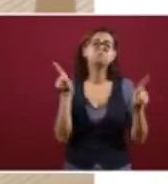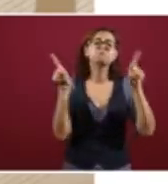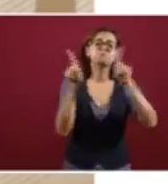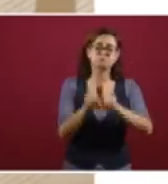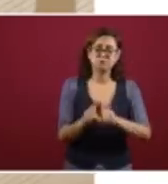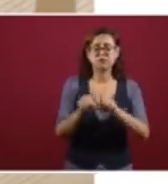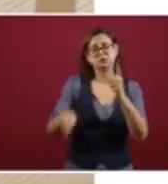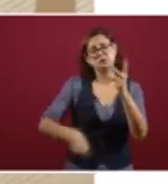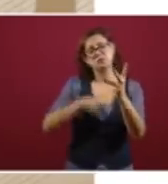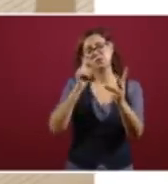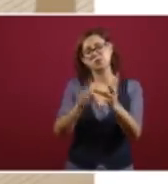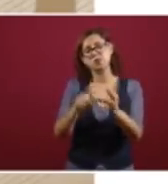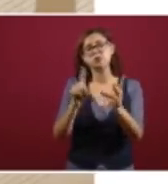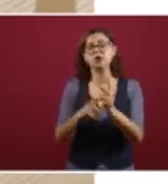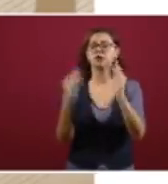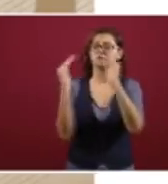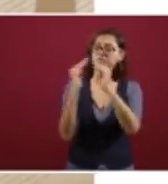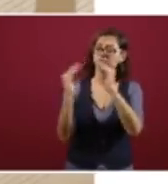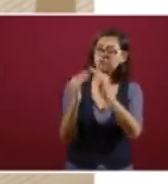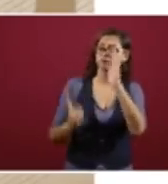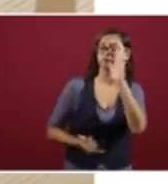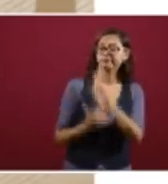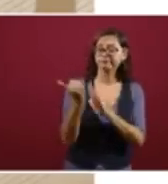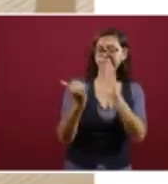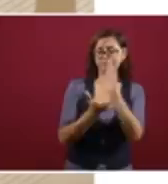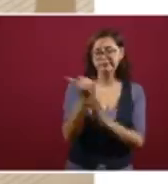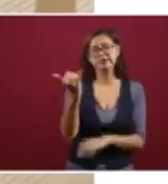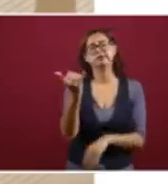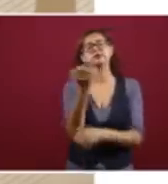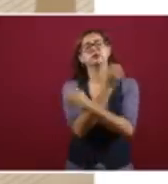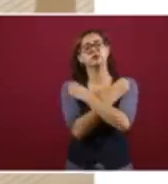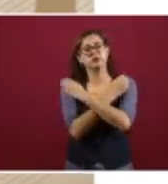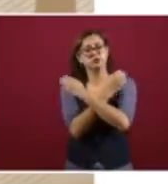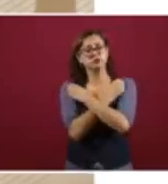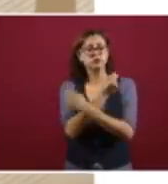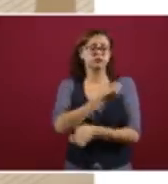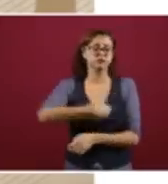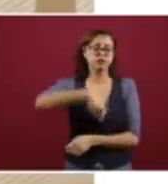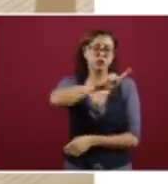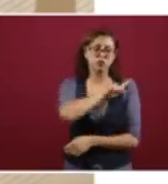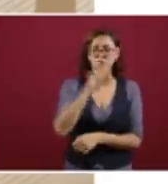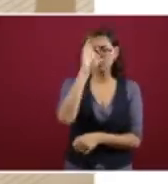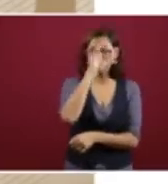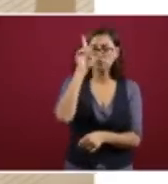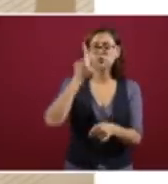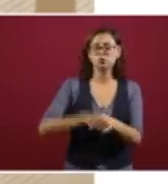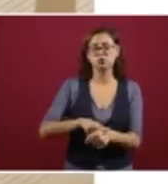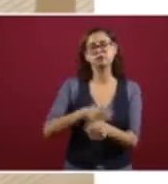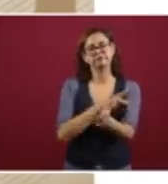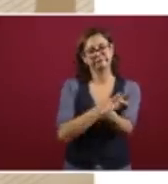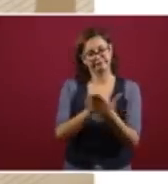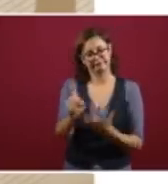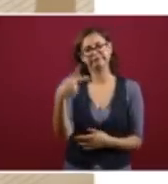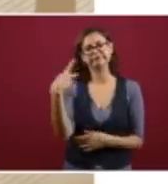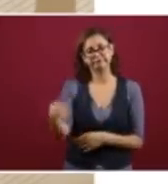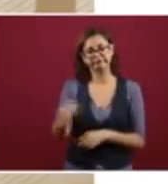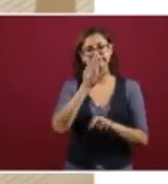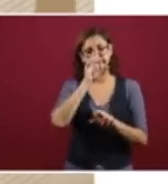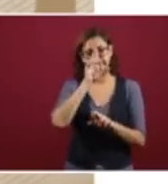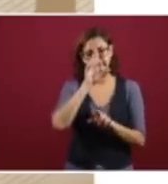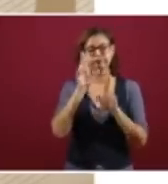de su derecho a la vivienda, a la educación, a la salud y a la cultura. También se está